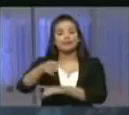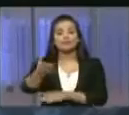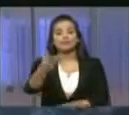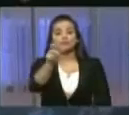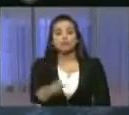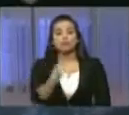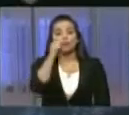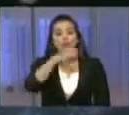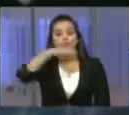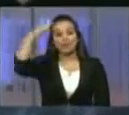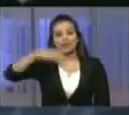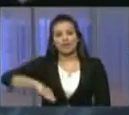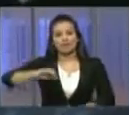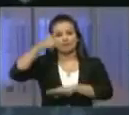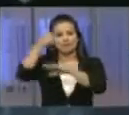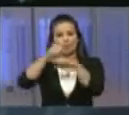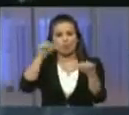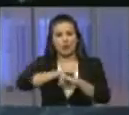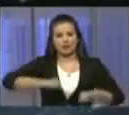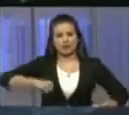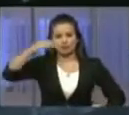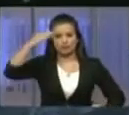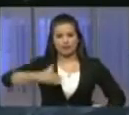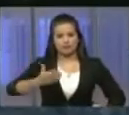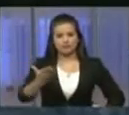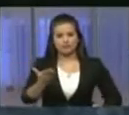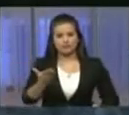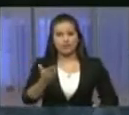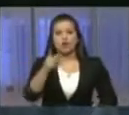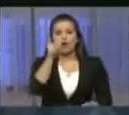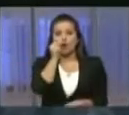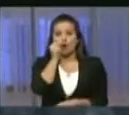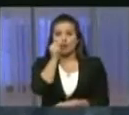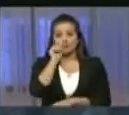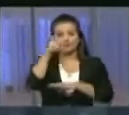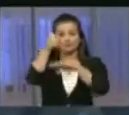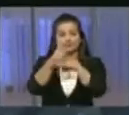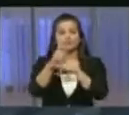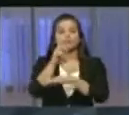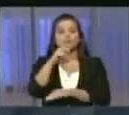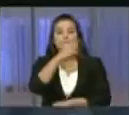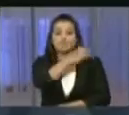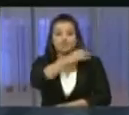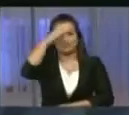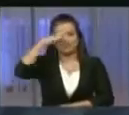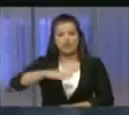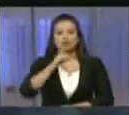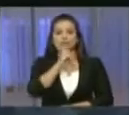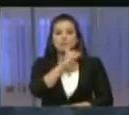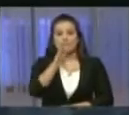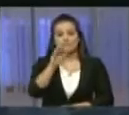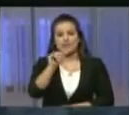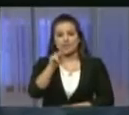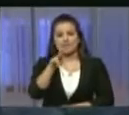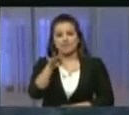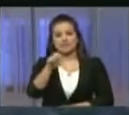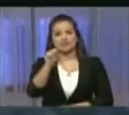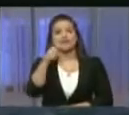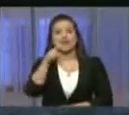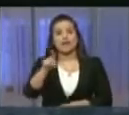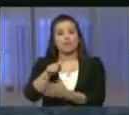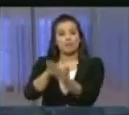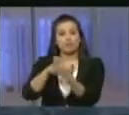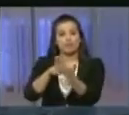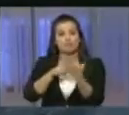comandante general de la guardia nacional mayor general Benavides Torres para que me presente un plan